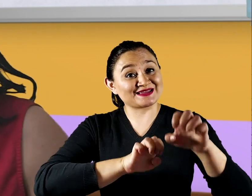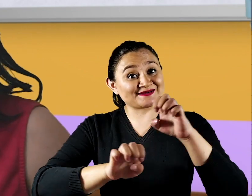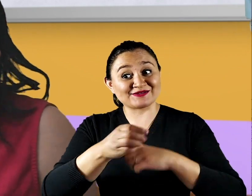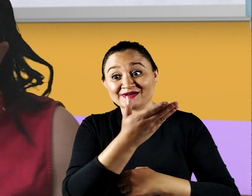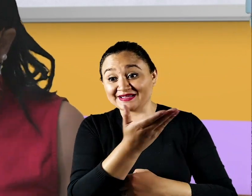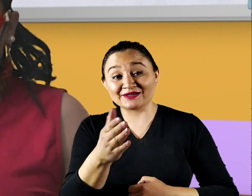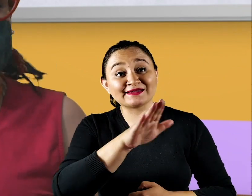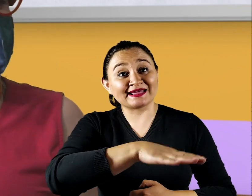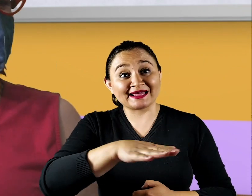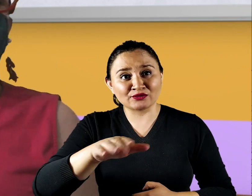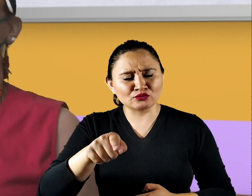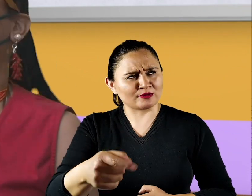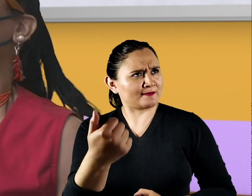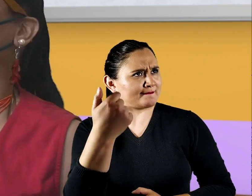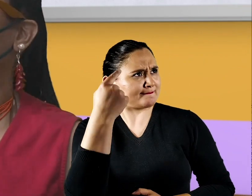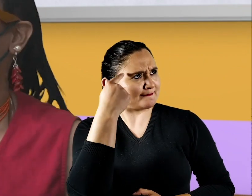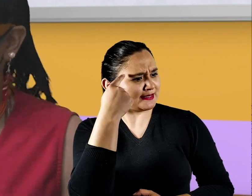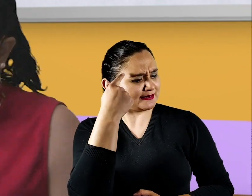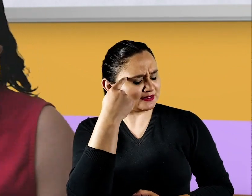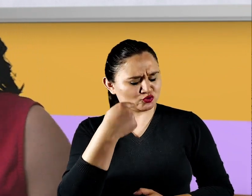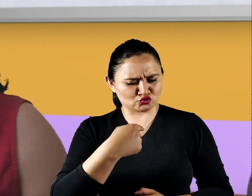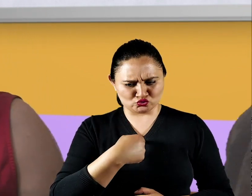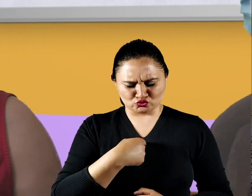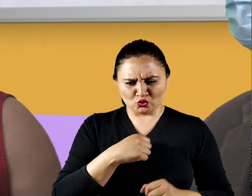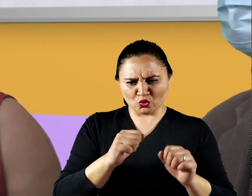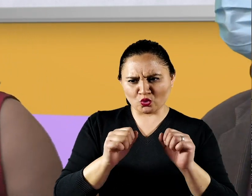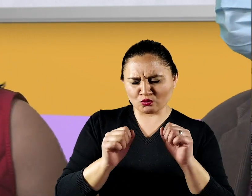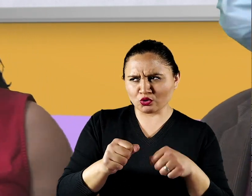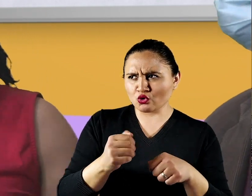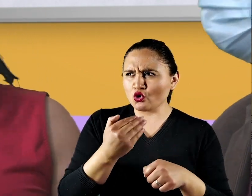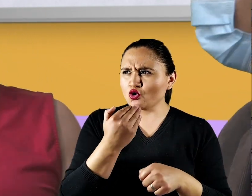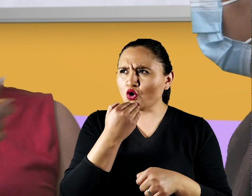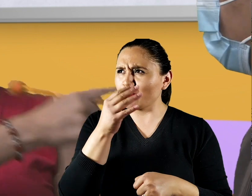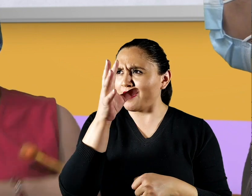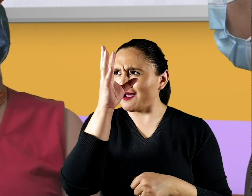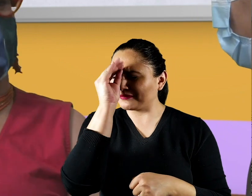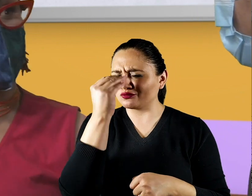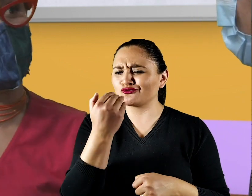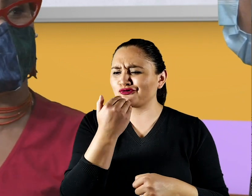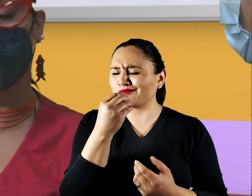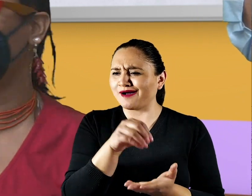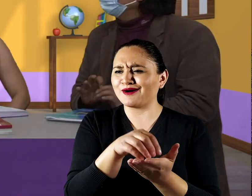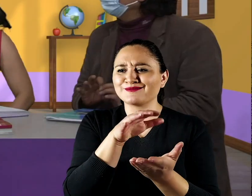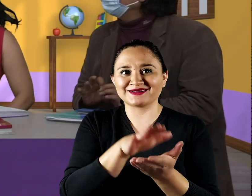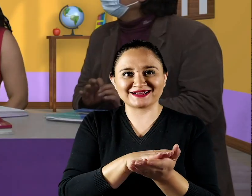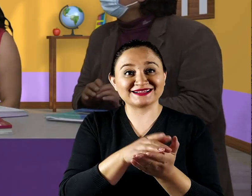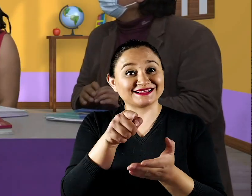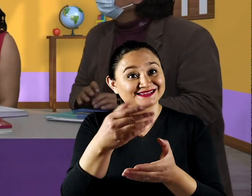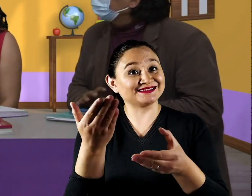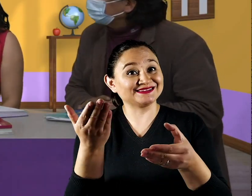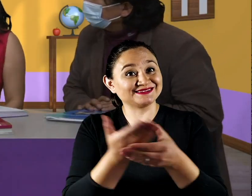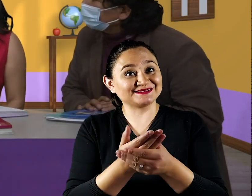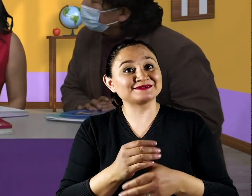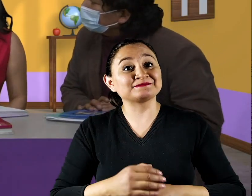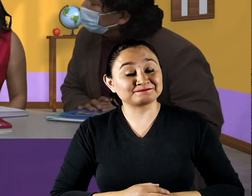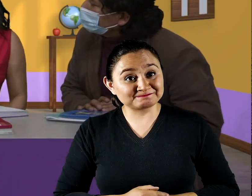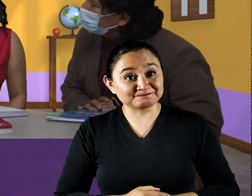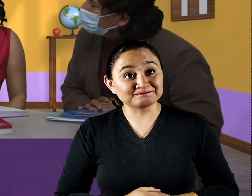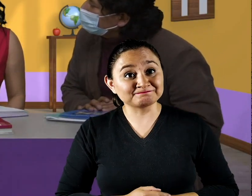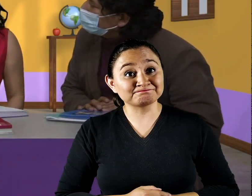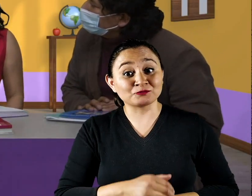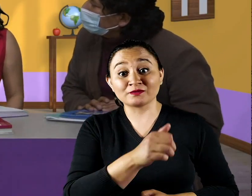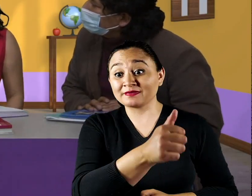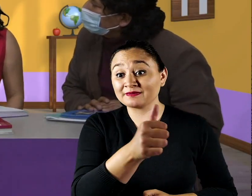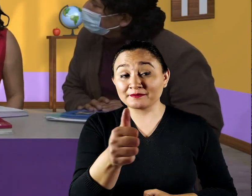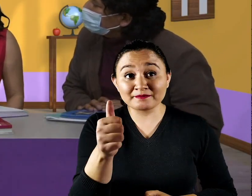el estudiante sea consciente de qué y cómo aprendió y cómo puede aplicarlo. Con frecuencia, la autoevaluación